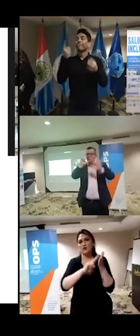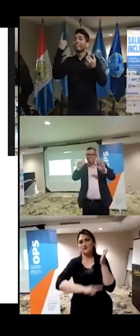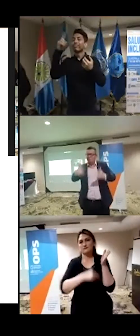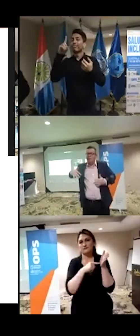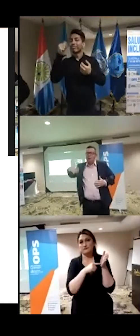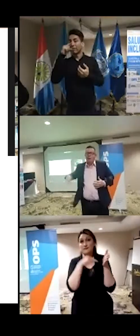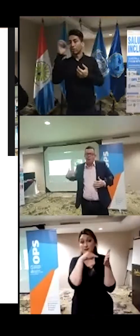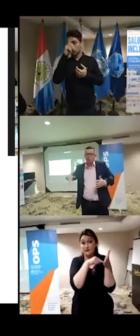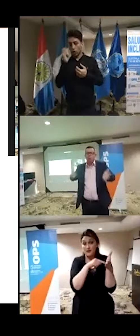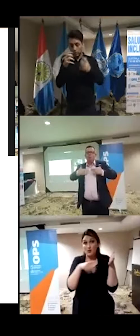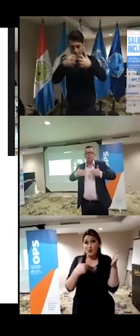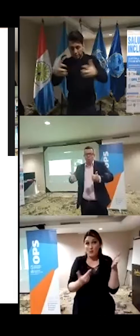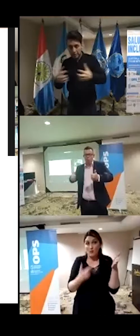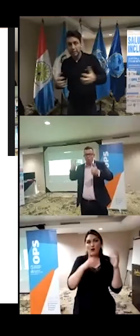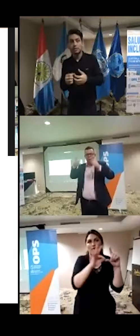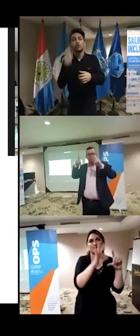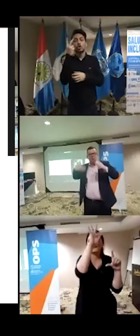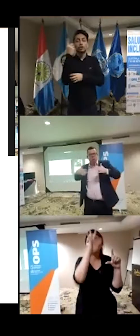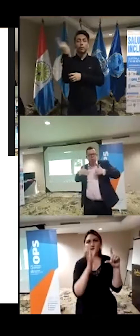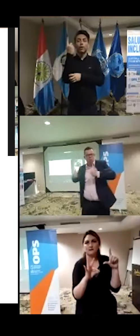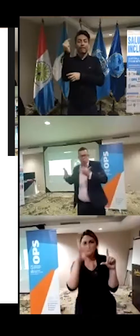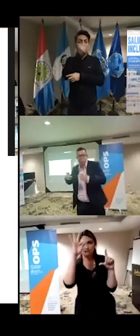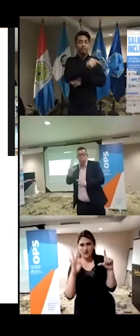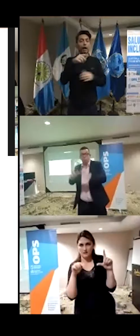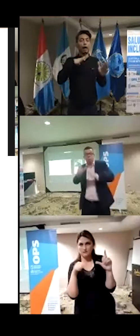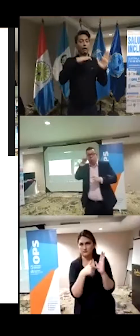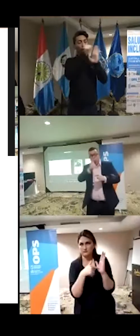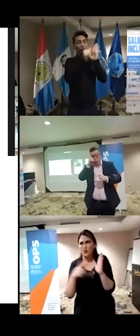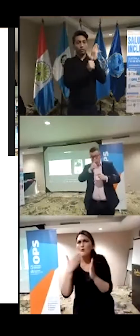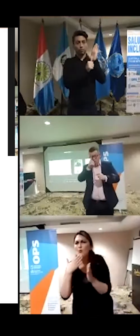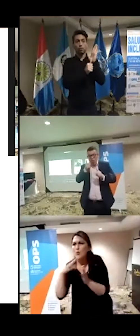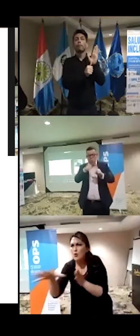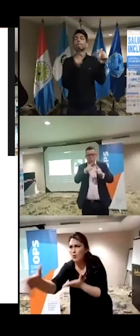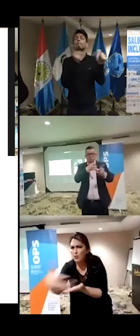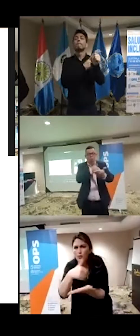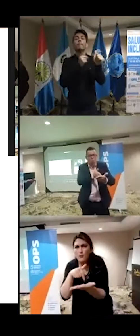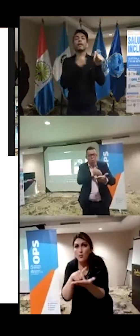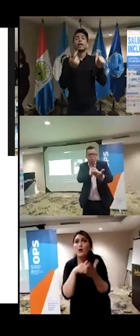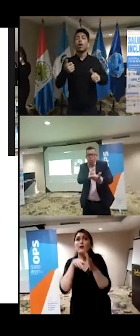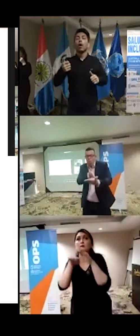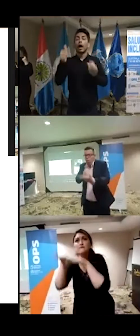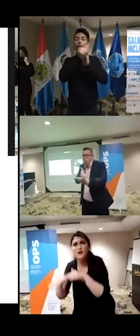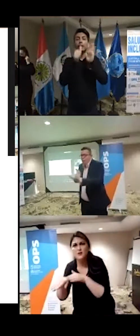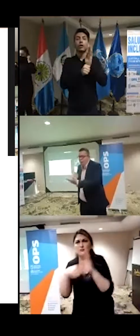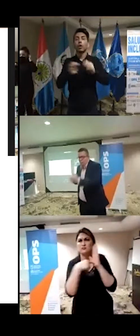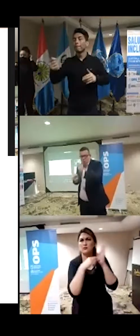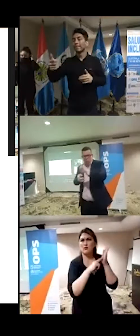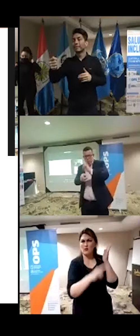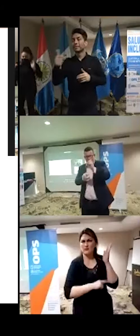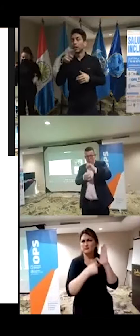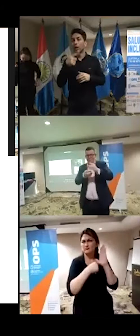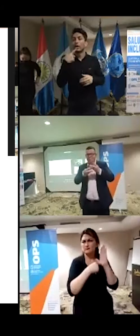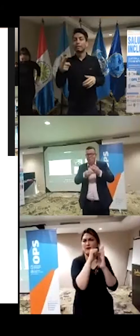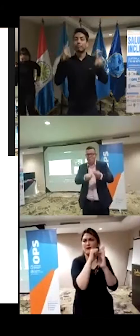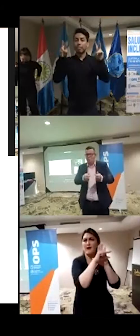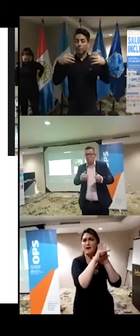su base en dos importantes artículos que yo quiero mencionar, ¿no? Uno es el artículo 25, el derecho a la salud, que ciertamente